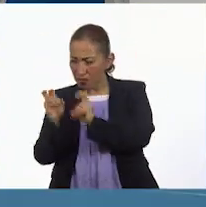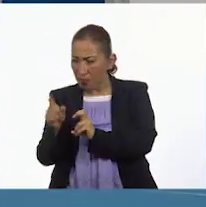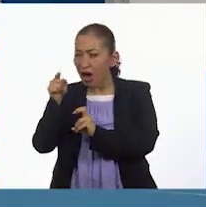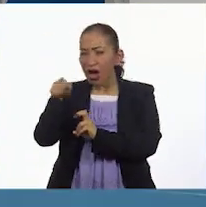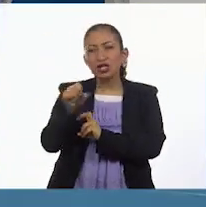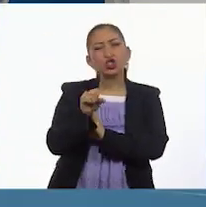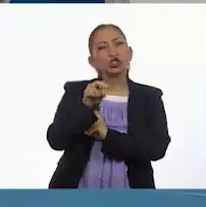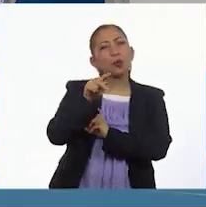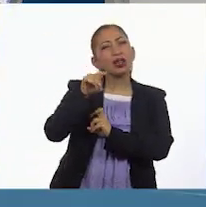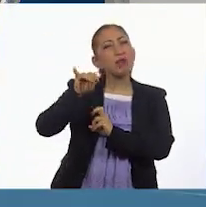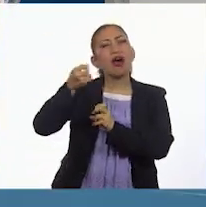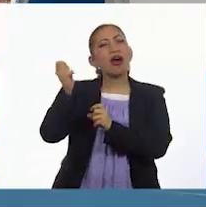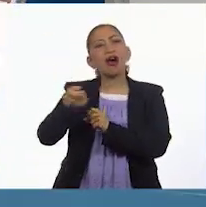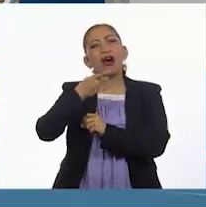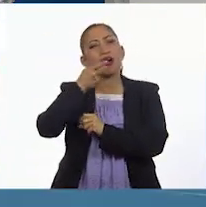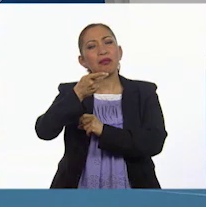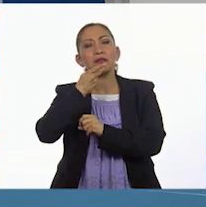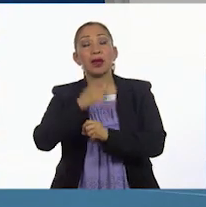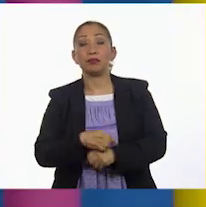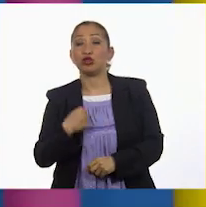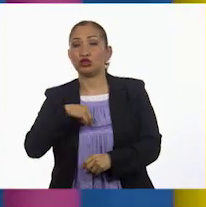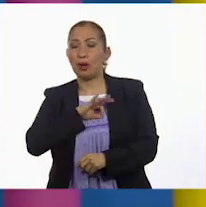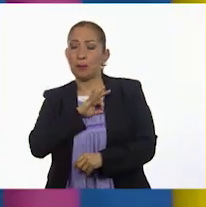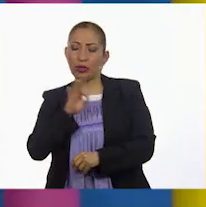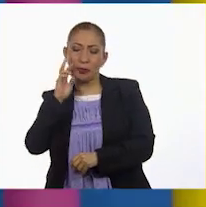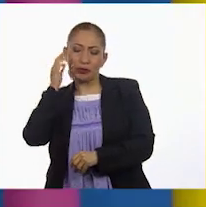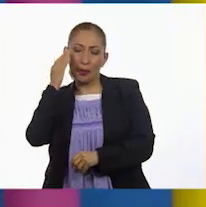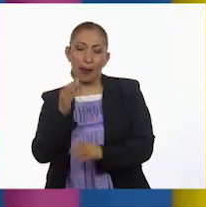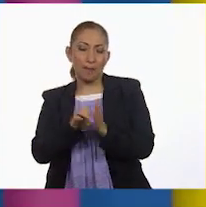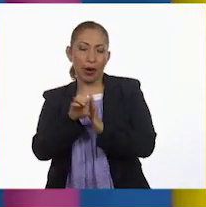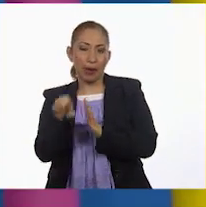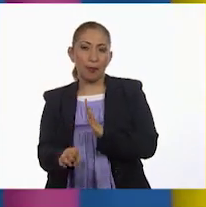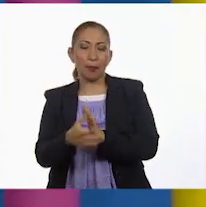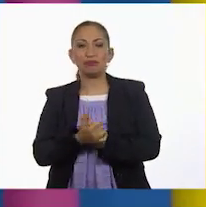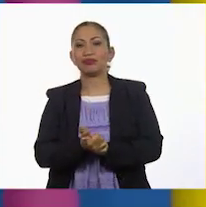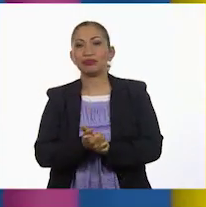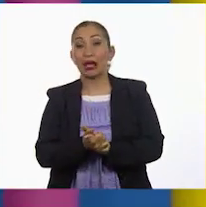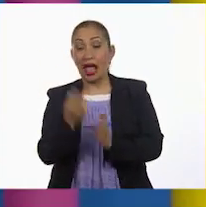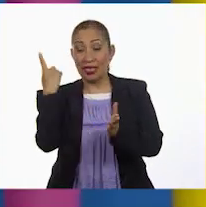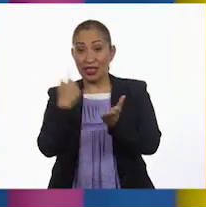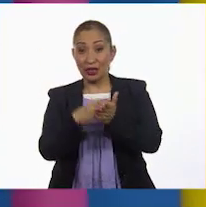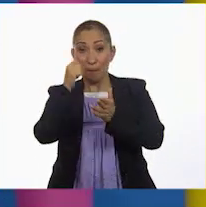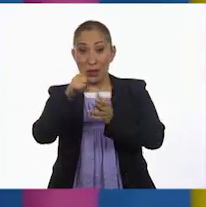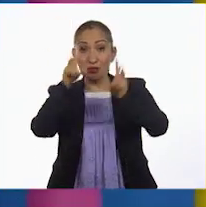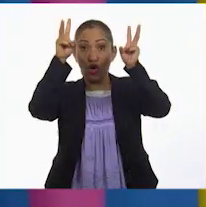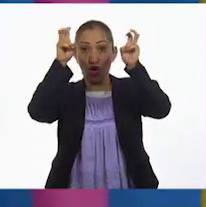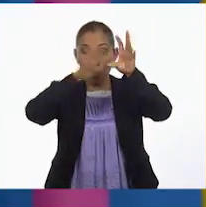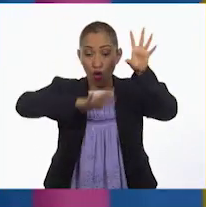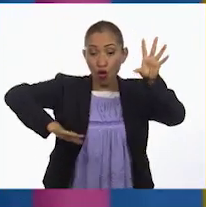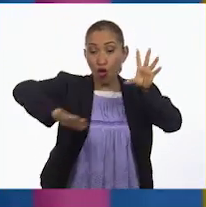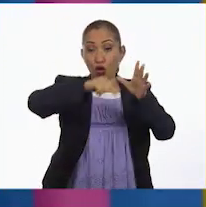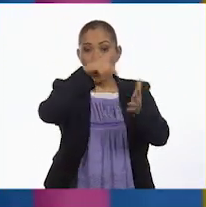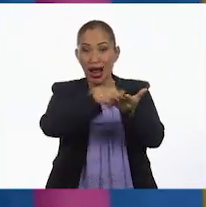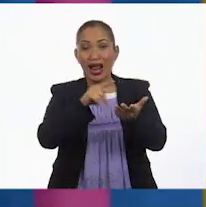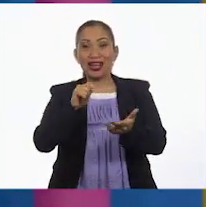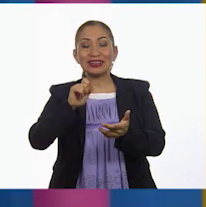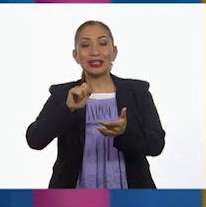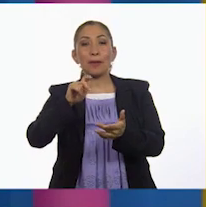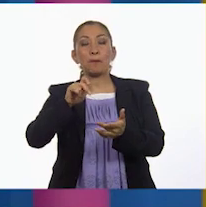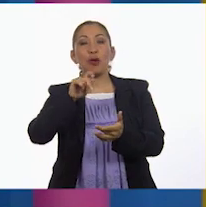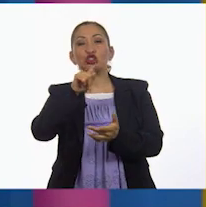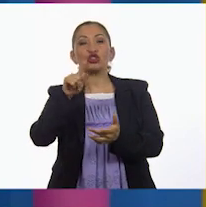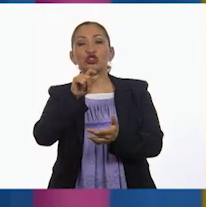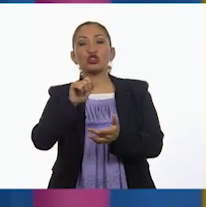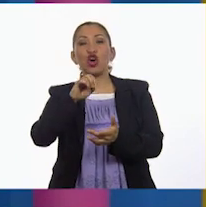subtemas? Pues así nosotros ya podemos saber, por ejemplo, que dentro de este mismo lugar, que es Tepoztlán,